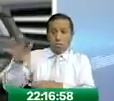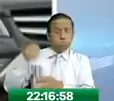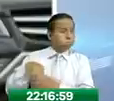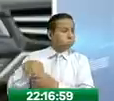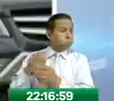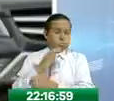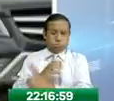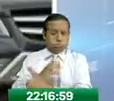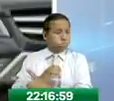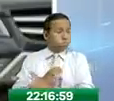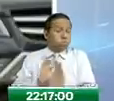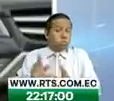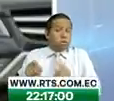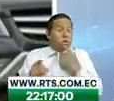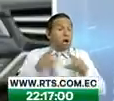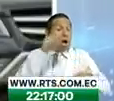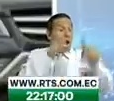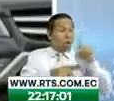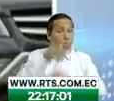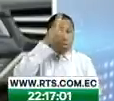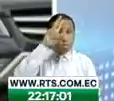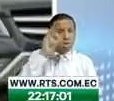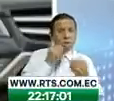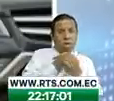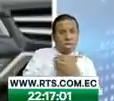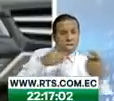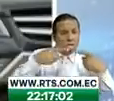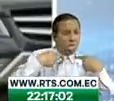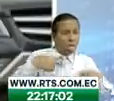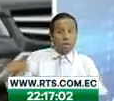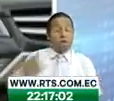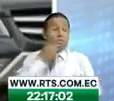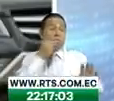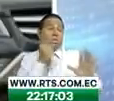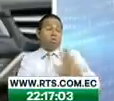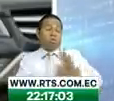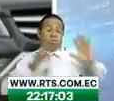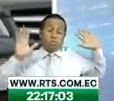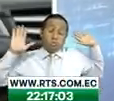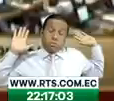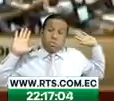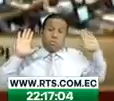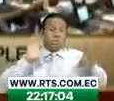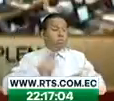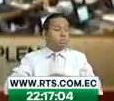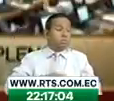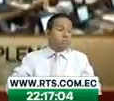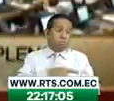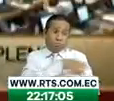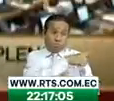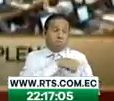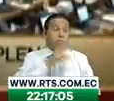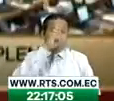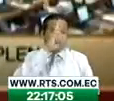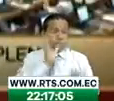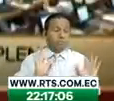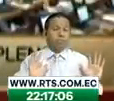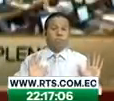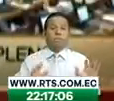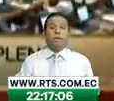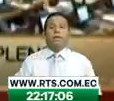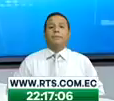tome acciones en contra de quienes publicaron la información, la que calificó como tendenciosa. Informó Carolina Basante.